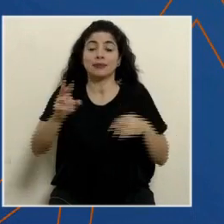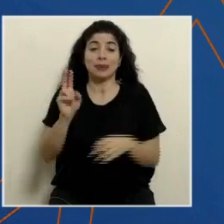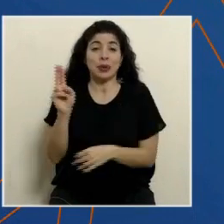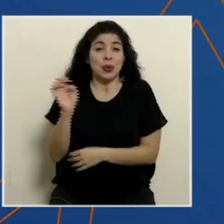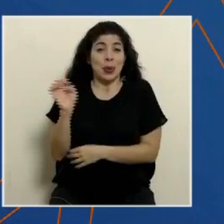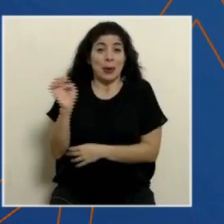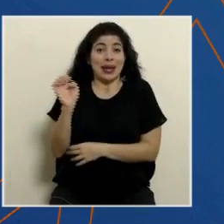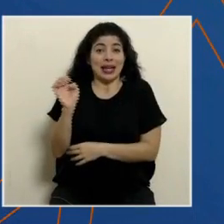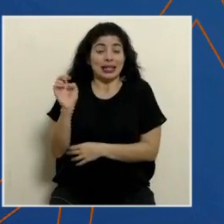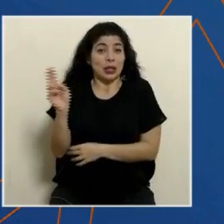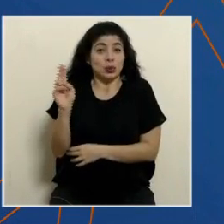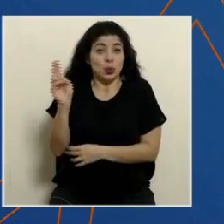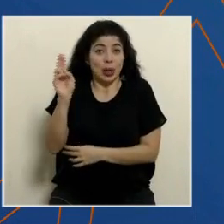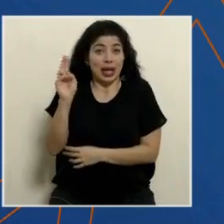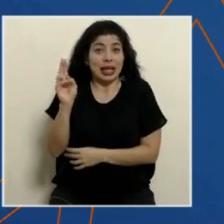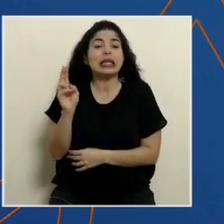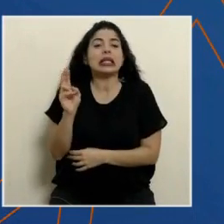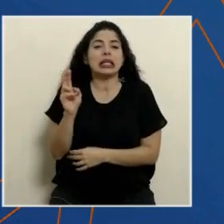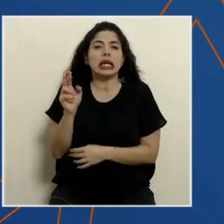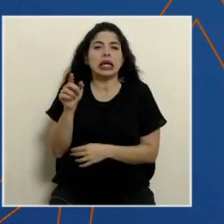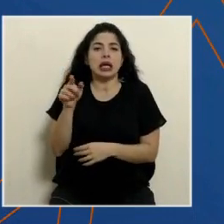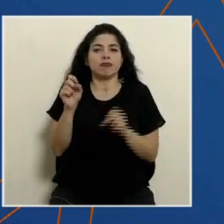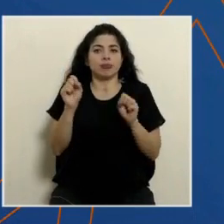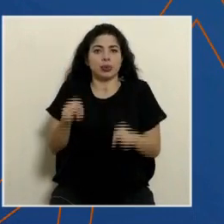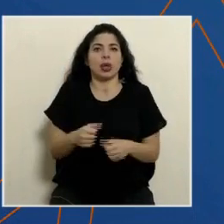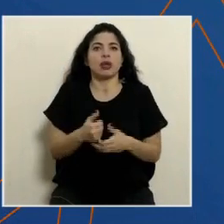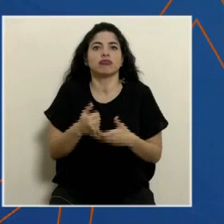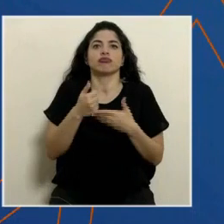urgencias, para poder